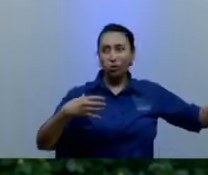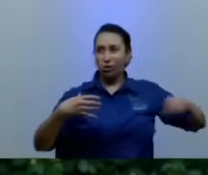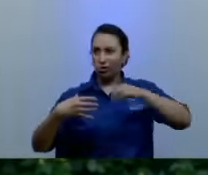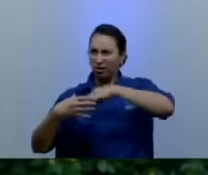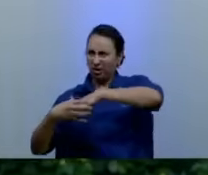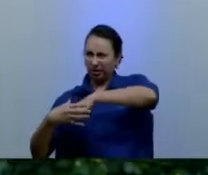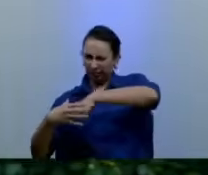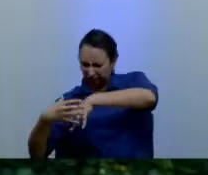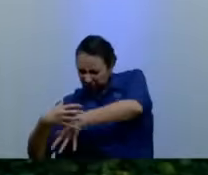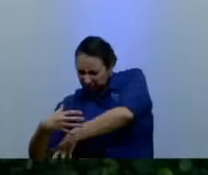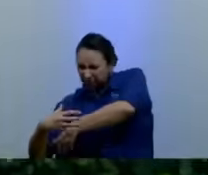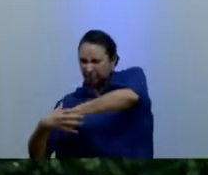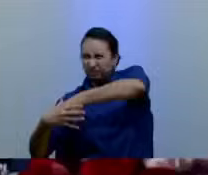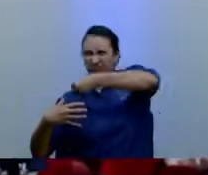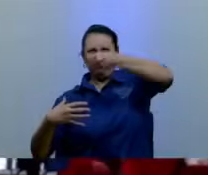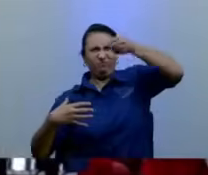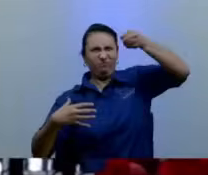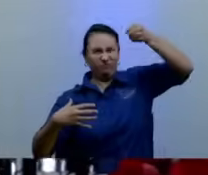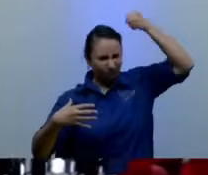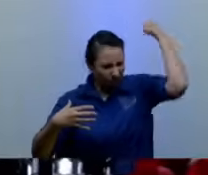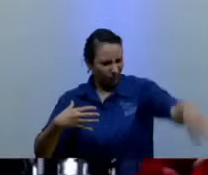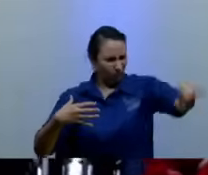así.